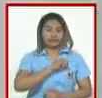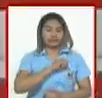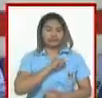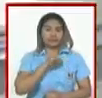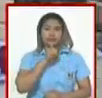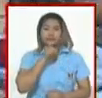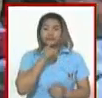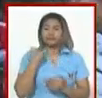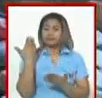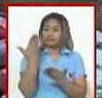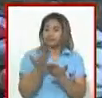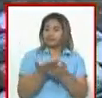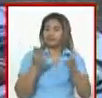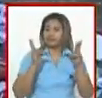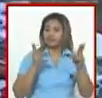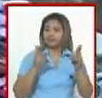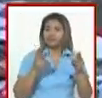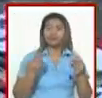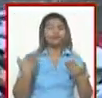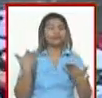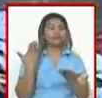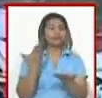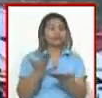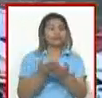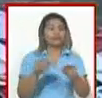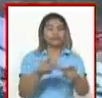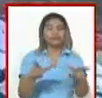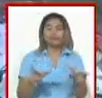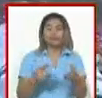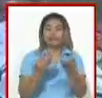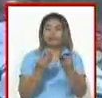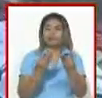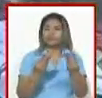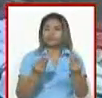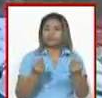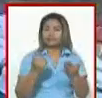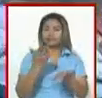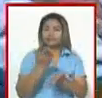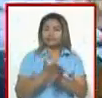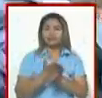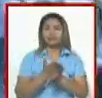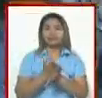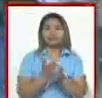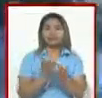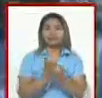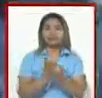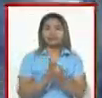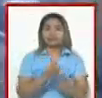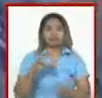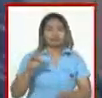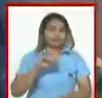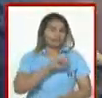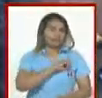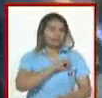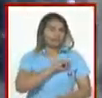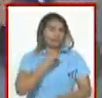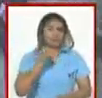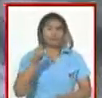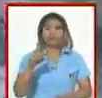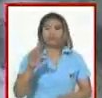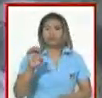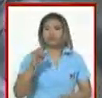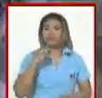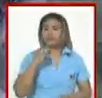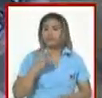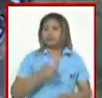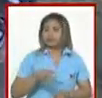la policía acudió de manera inmediata logrando que el siniestro pase a mayores en este momento me encuentro con su oficial alexa pasa que nos va a